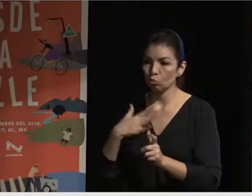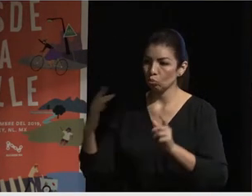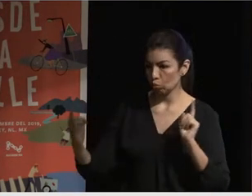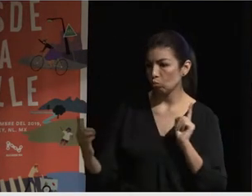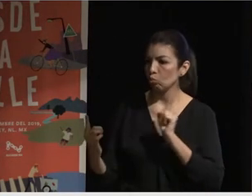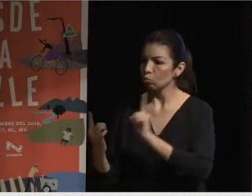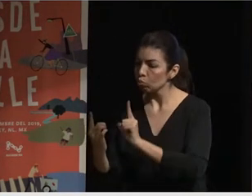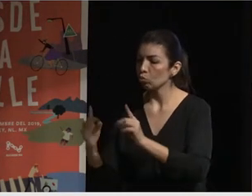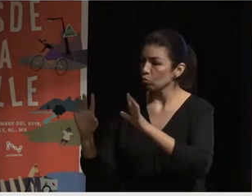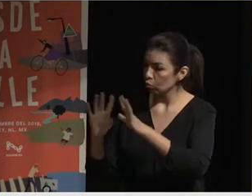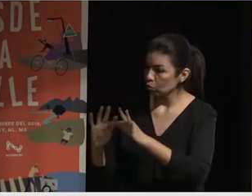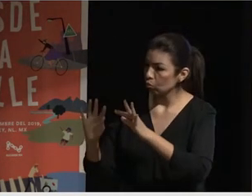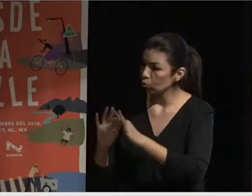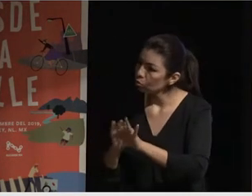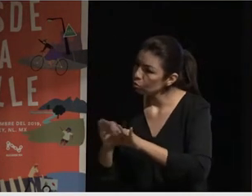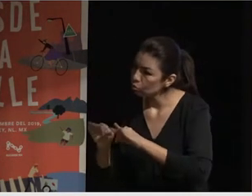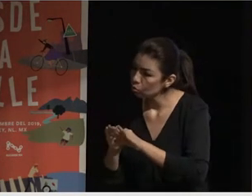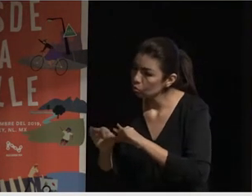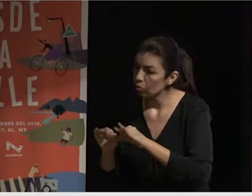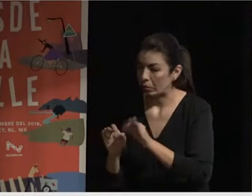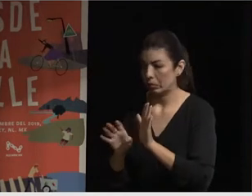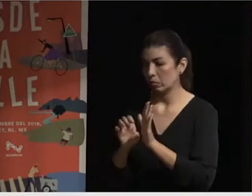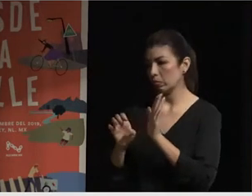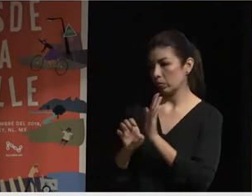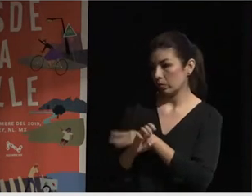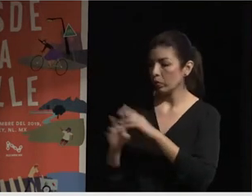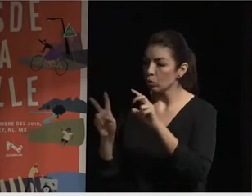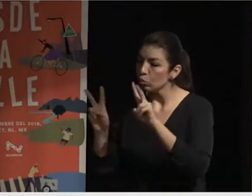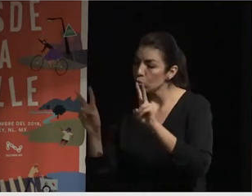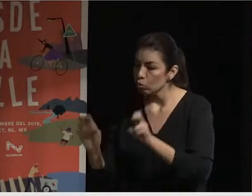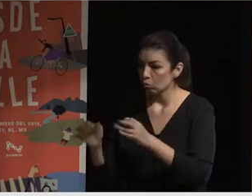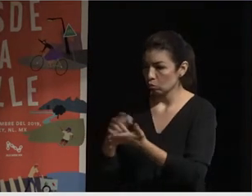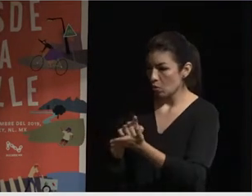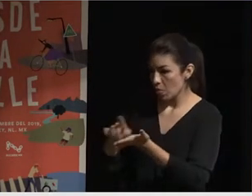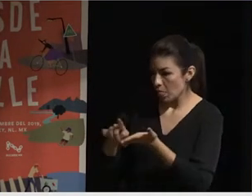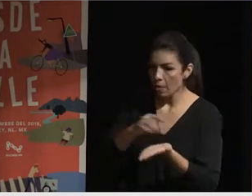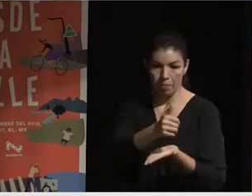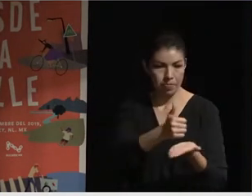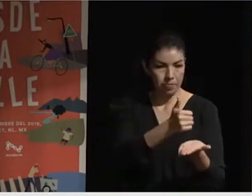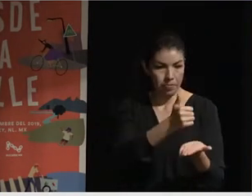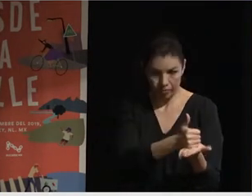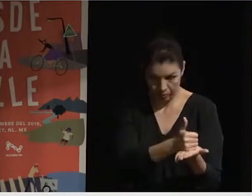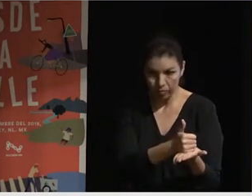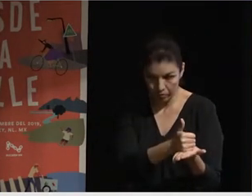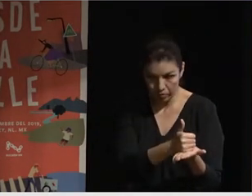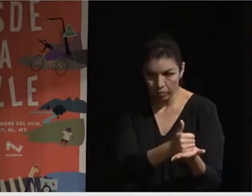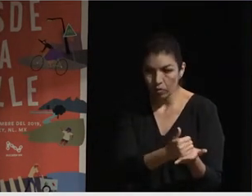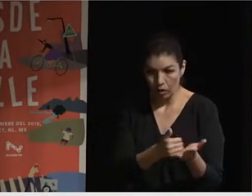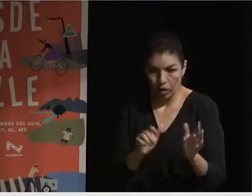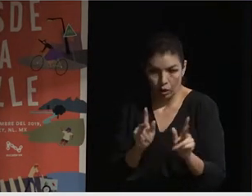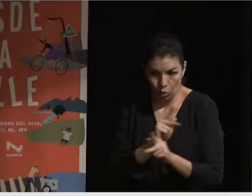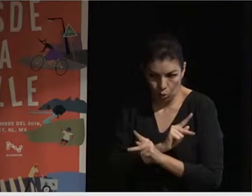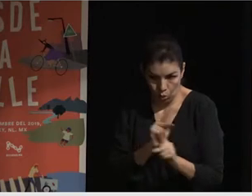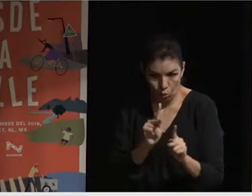la pregunta sería, si hablamos sobre derecho a la ciudad y si decimos que el centro histórico de una ciudad representa hoy en